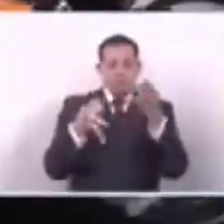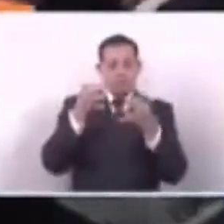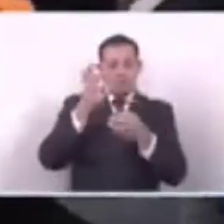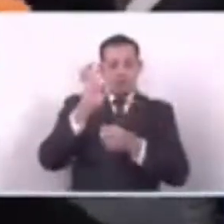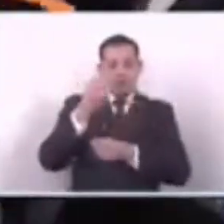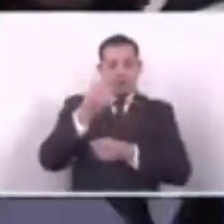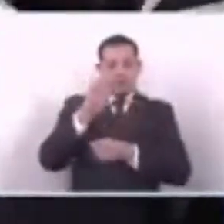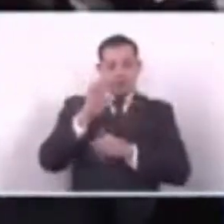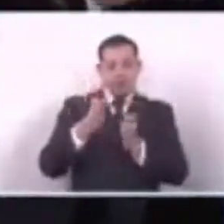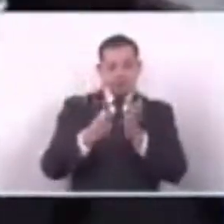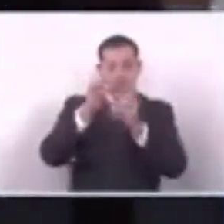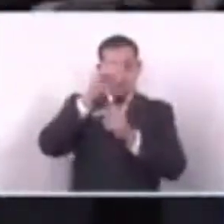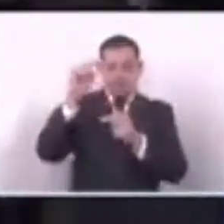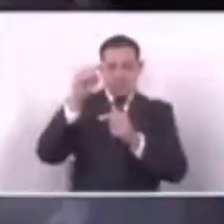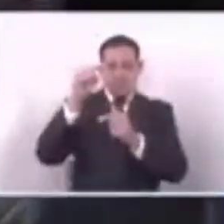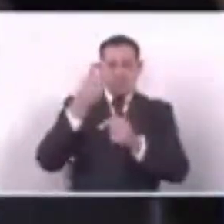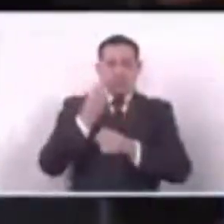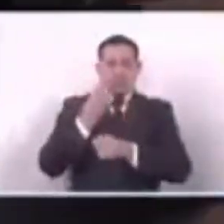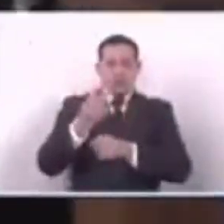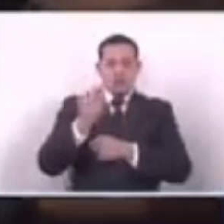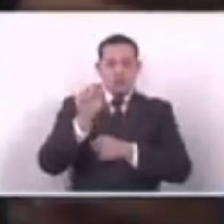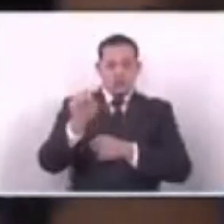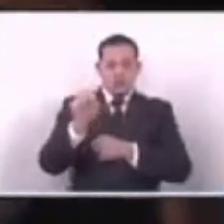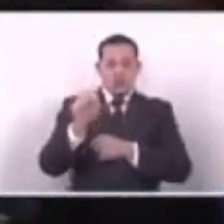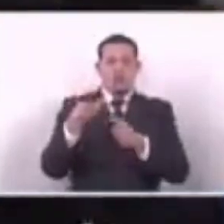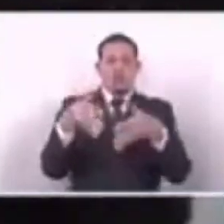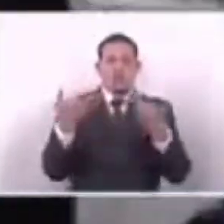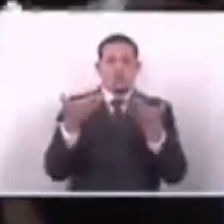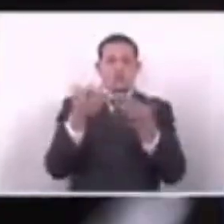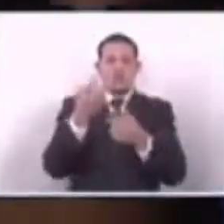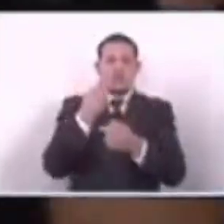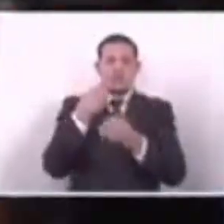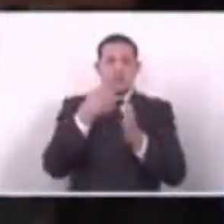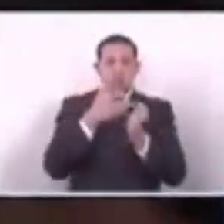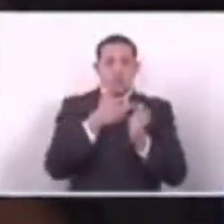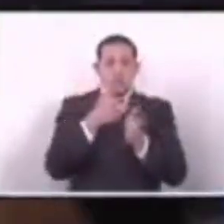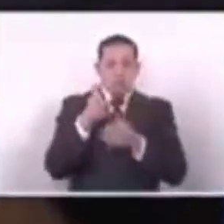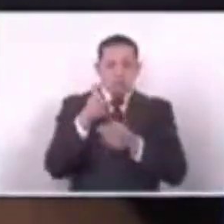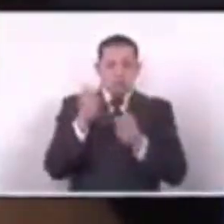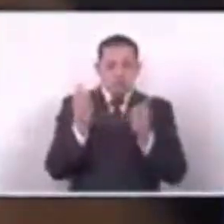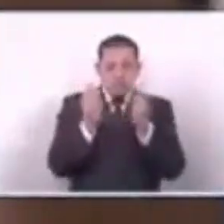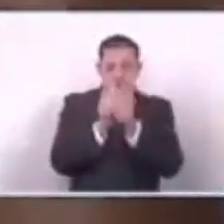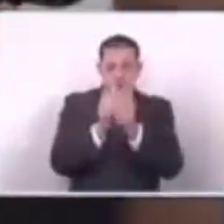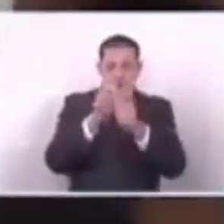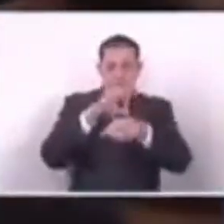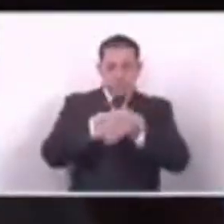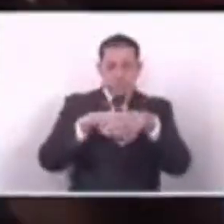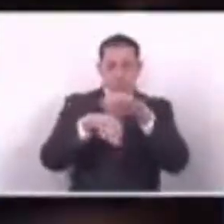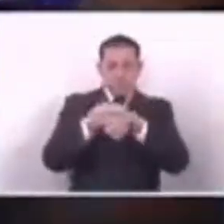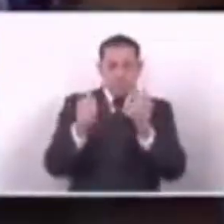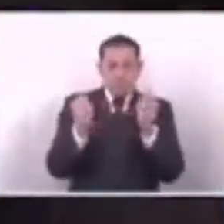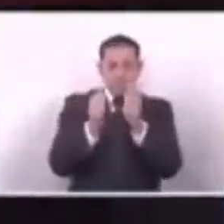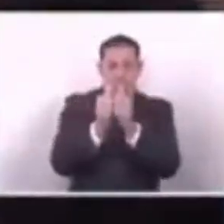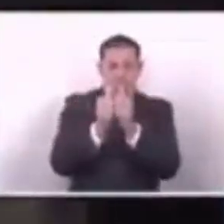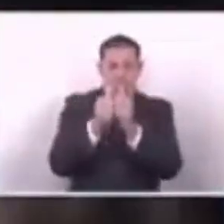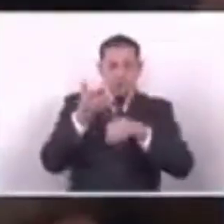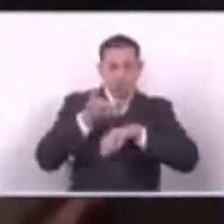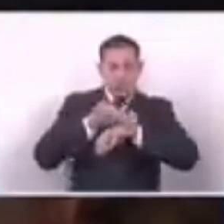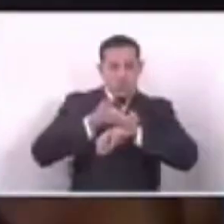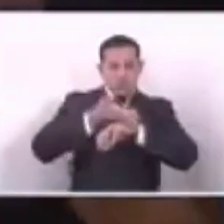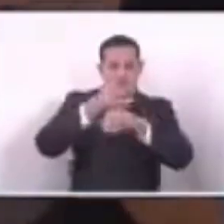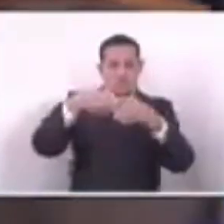Fiscalía General de la República, y estamos viendo que está siendo custodiado por agentes policiales. Ya se dispone a salir del